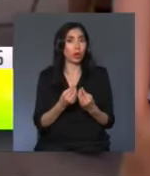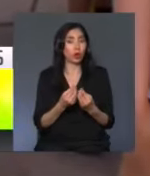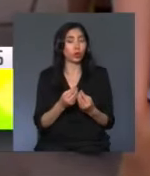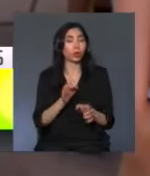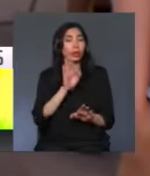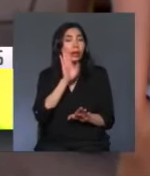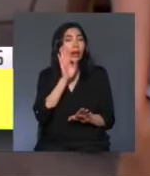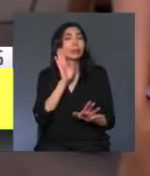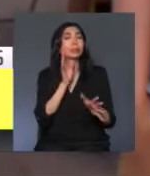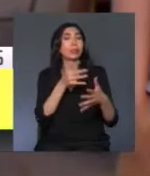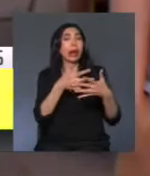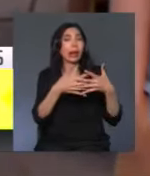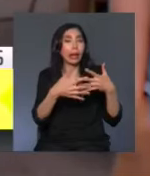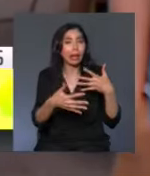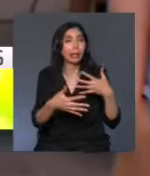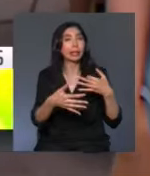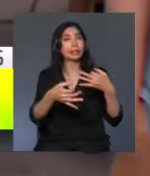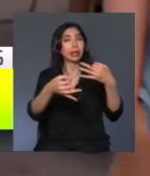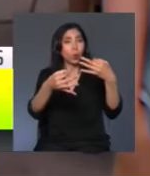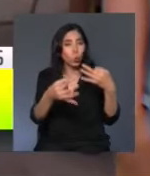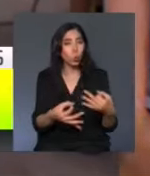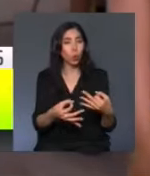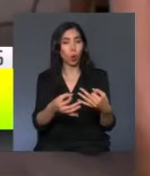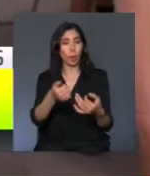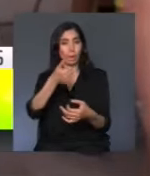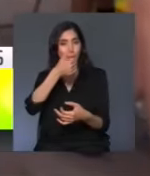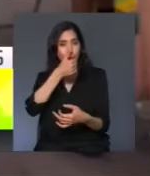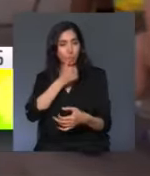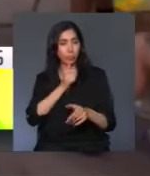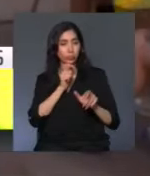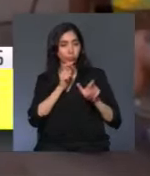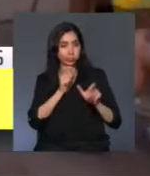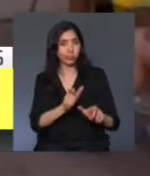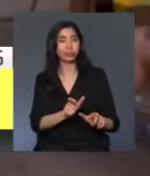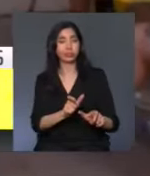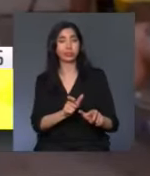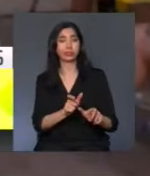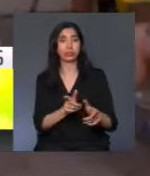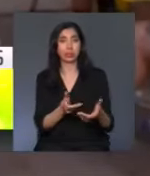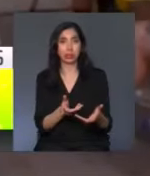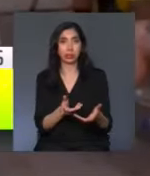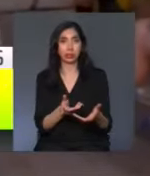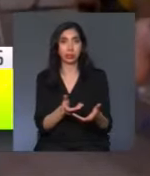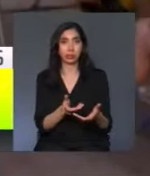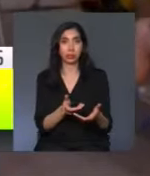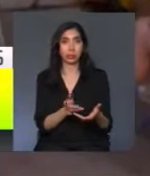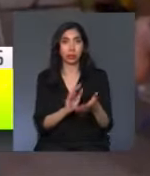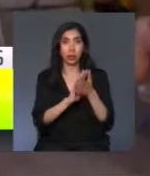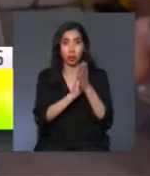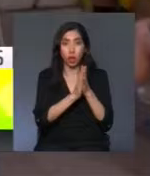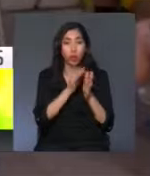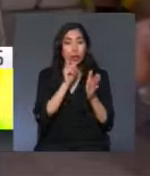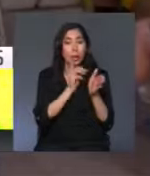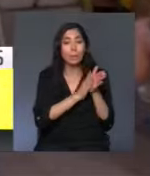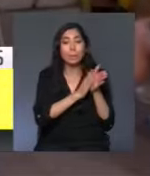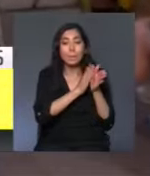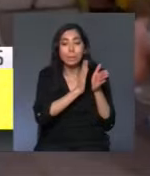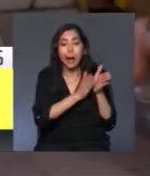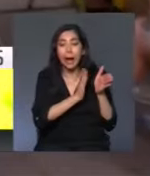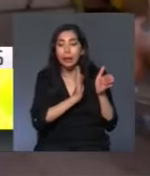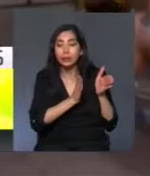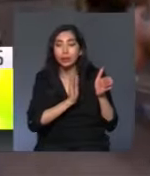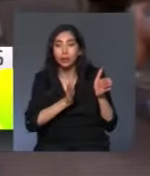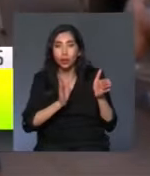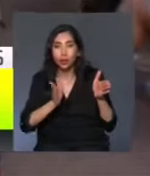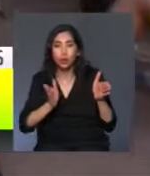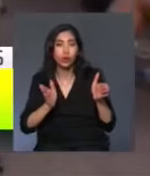transparente, seguro, hermético, o sea, no hay como, con todos los pasos que todo esto tiene, ordenado, no hay como, ¿no? Es que existe un fraude